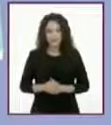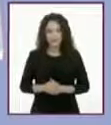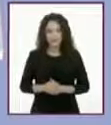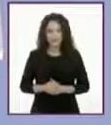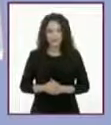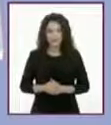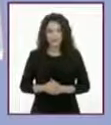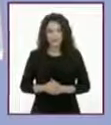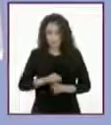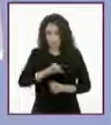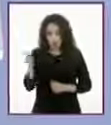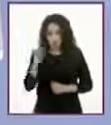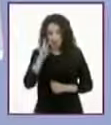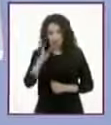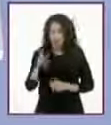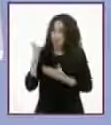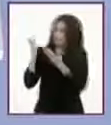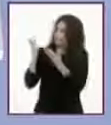Reciba un cordial saludo.